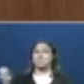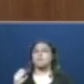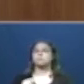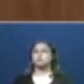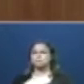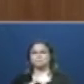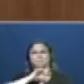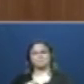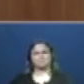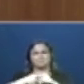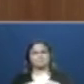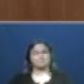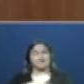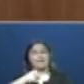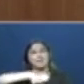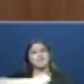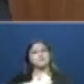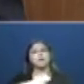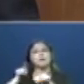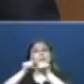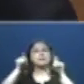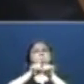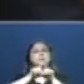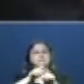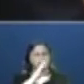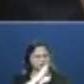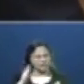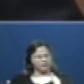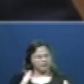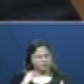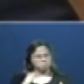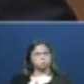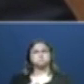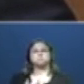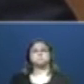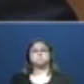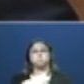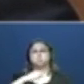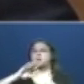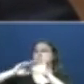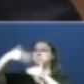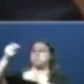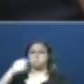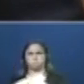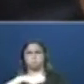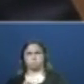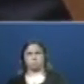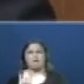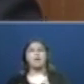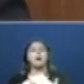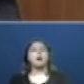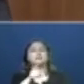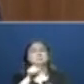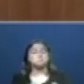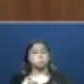empresas estén demostrando estos años su capacidad de abrirse al exterior incluso cuando muchos de